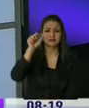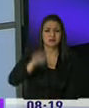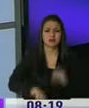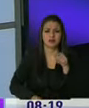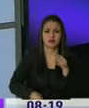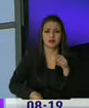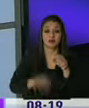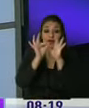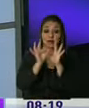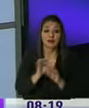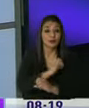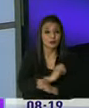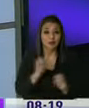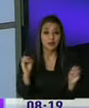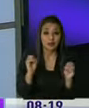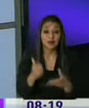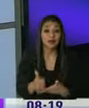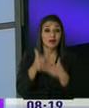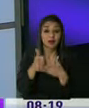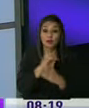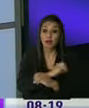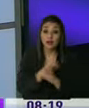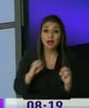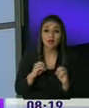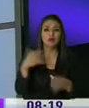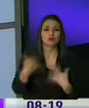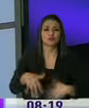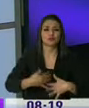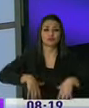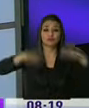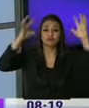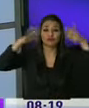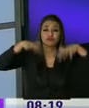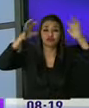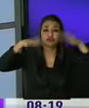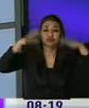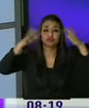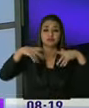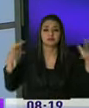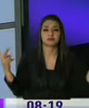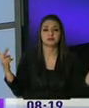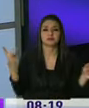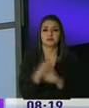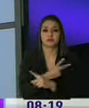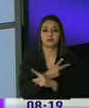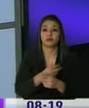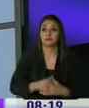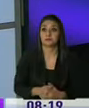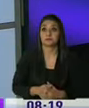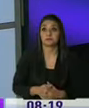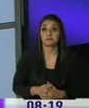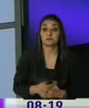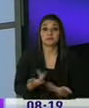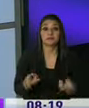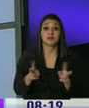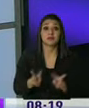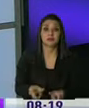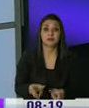les intervienen, no les dan ayuda, eso con el invierno fuerte que tenemos, cada vez va a estar peor. Y encima se